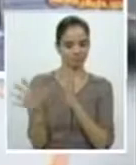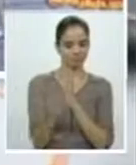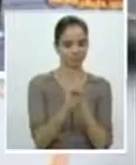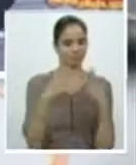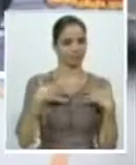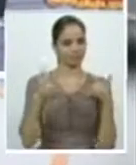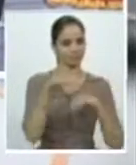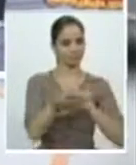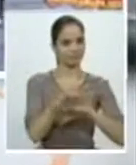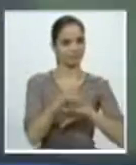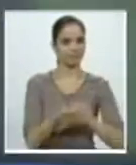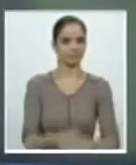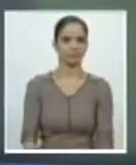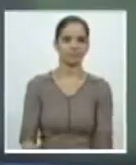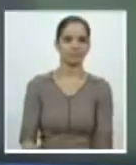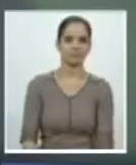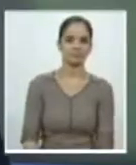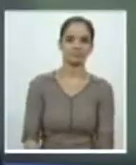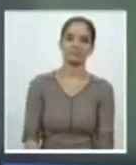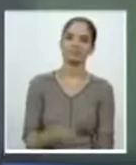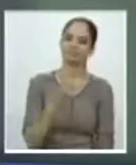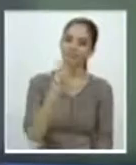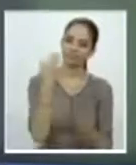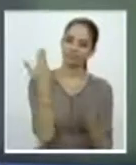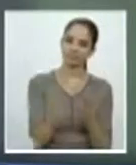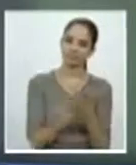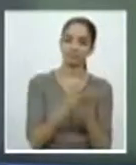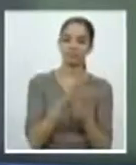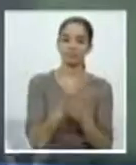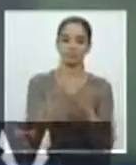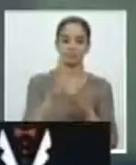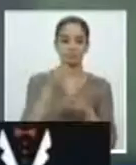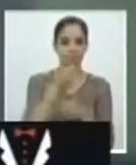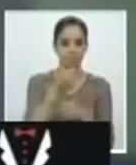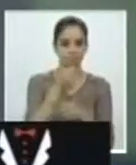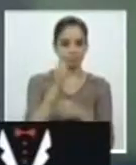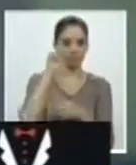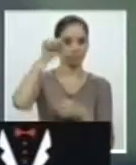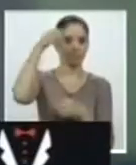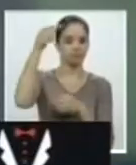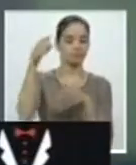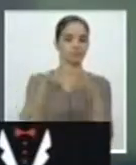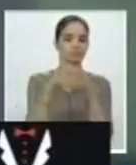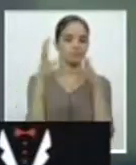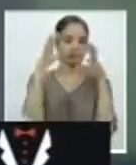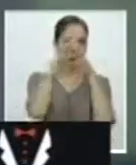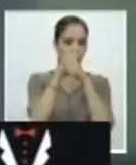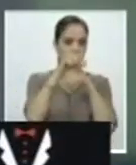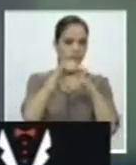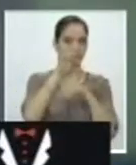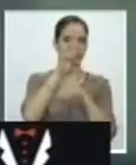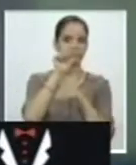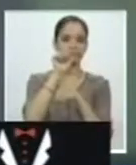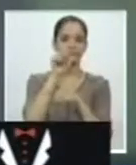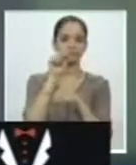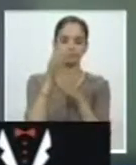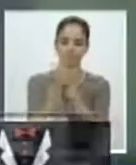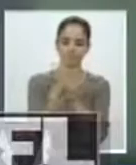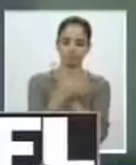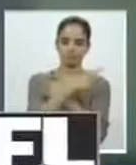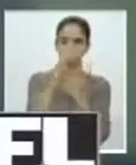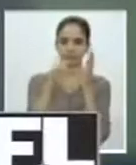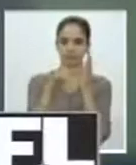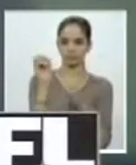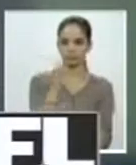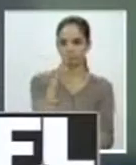una feliz tarde. Lorena, gracias. Y hasta aquí las noticias. Los esperamos en nuestra emisión de las 8:30 con toda la información de la ciudad